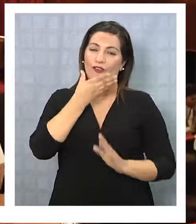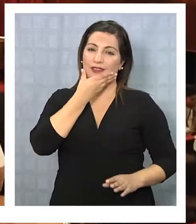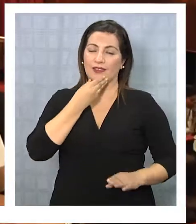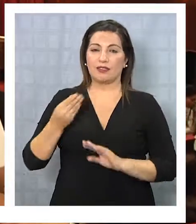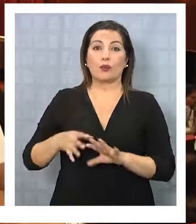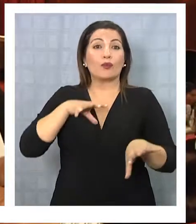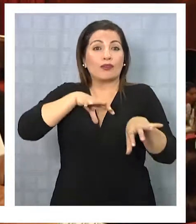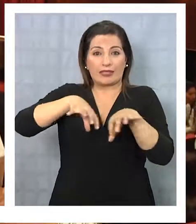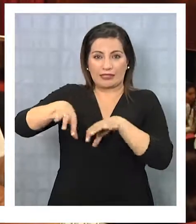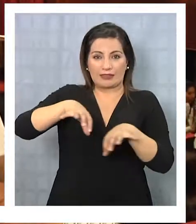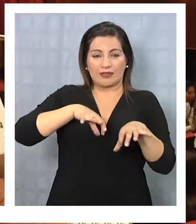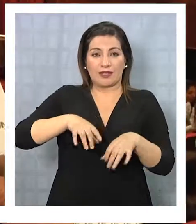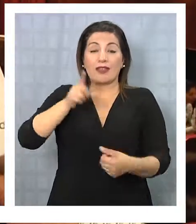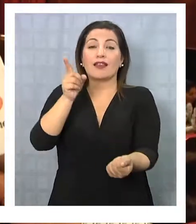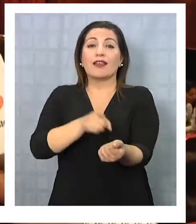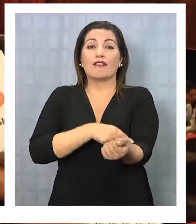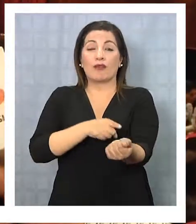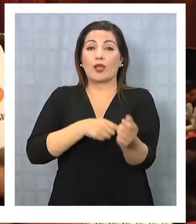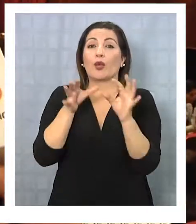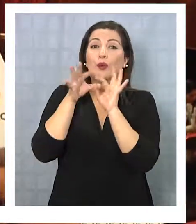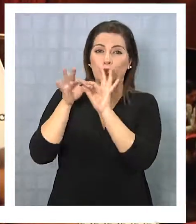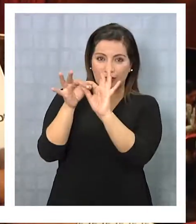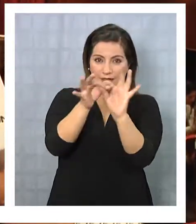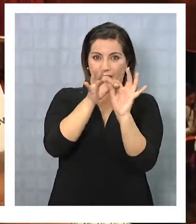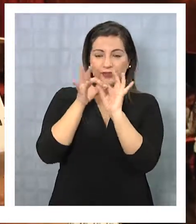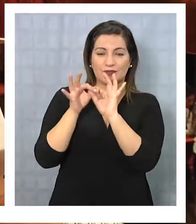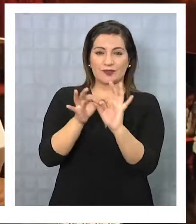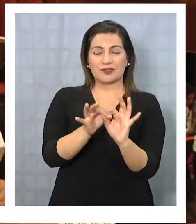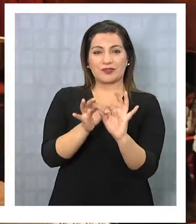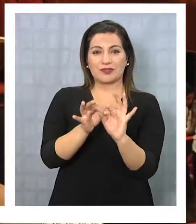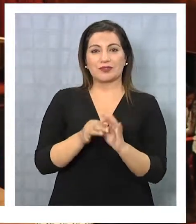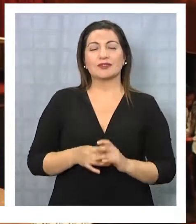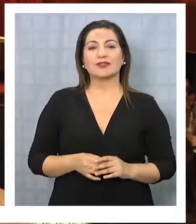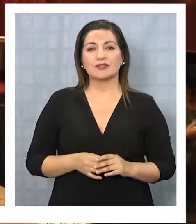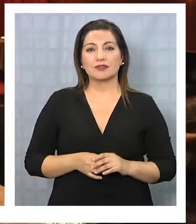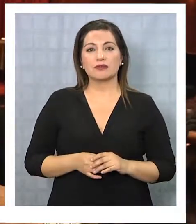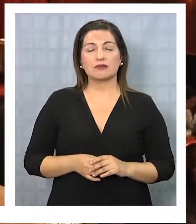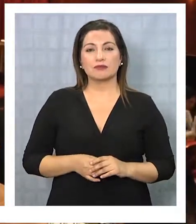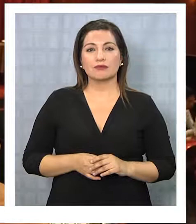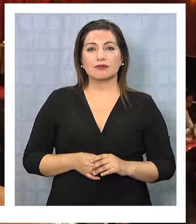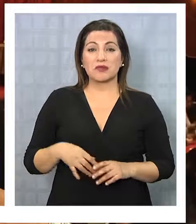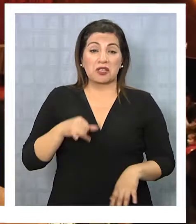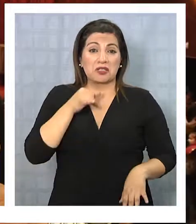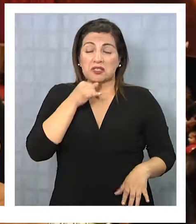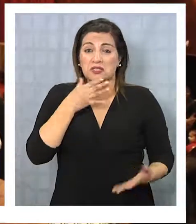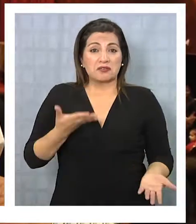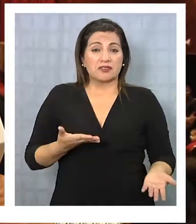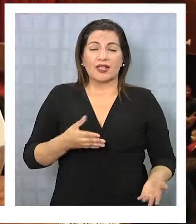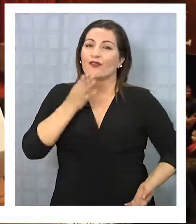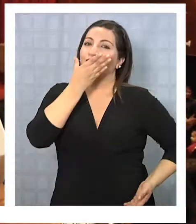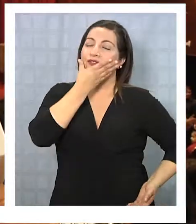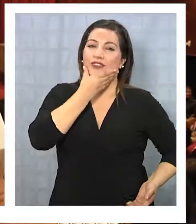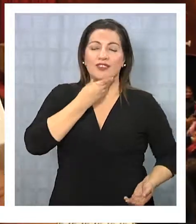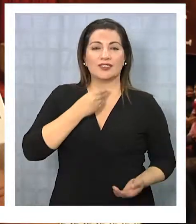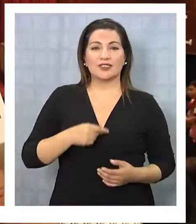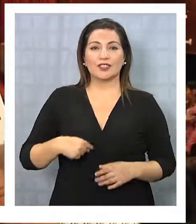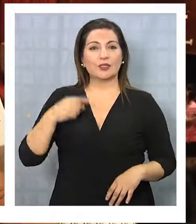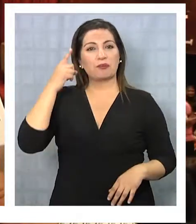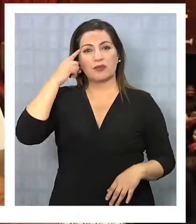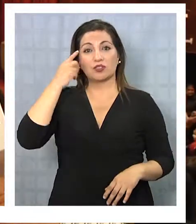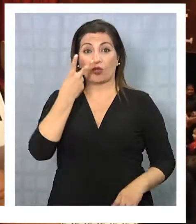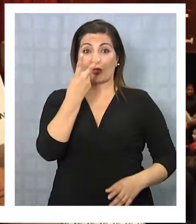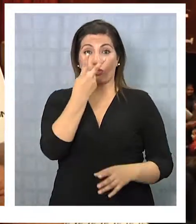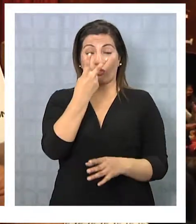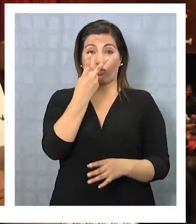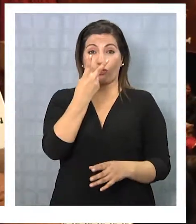Es una actividad que une a la familia y no sé, es linda la actividad. Bueno, yo llevo